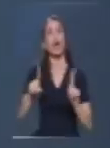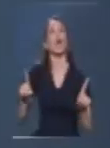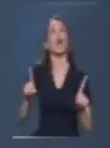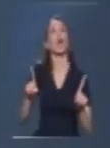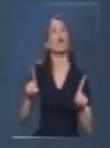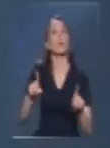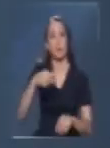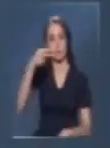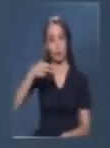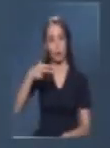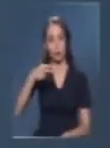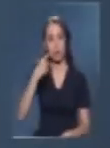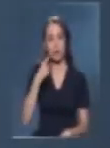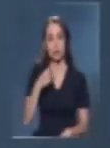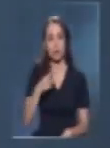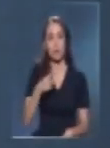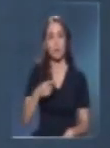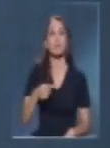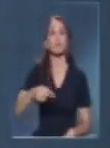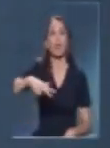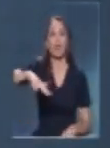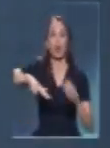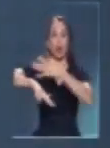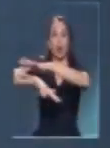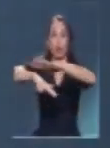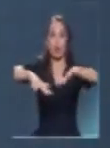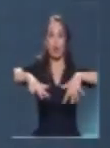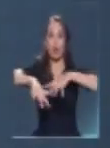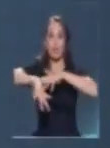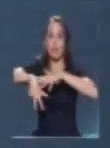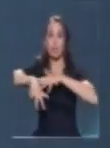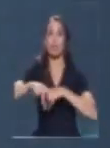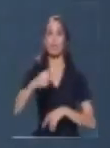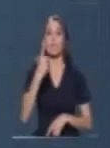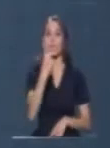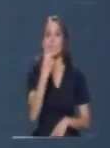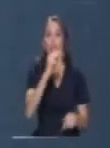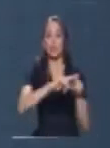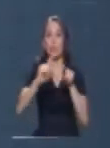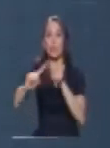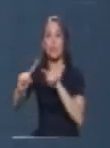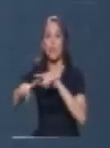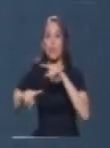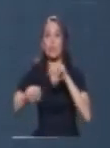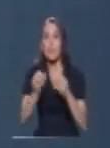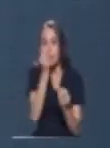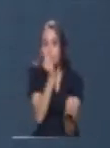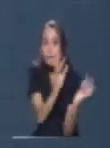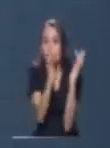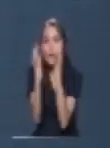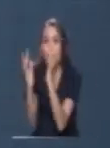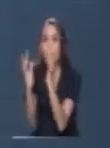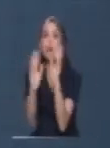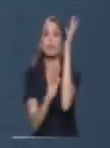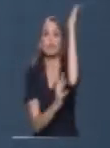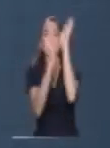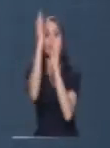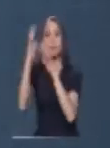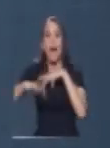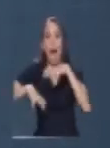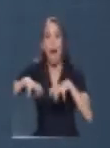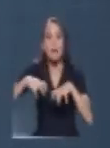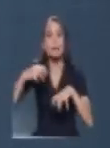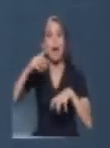Otras noticias, la isla de Robinson Crusoe tiene más de 130 especies únicas en flora y fauna en sus parques. Sin